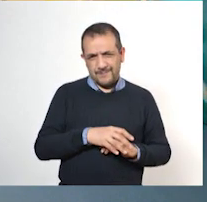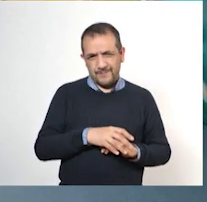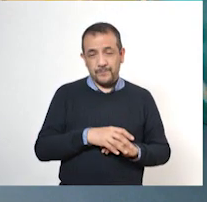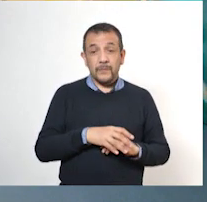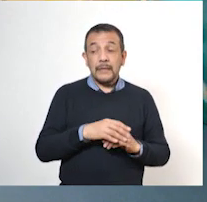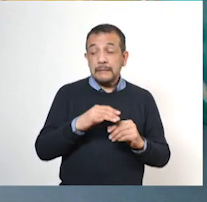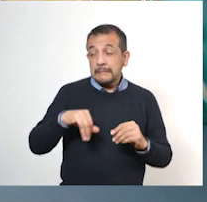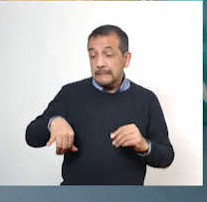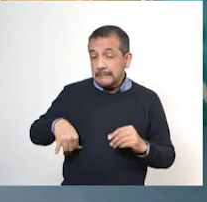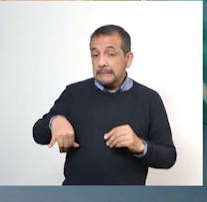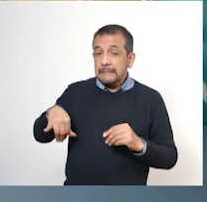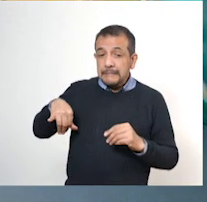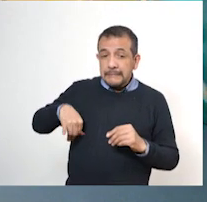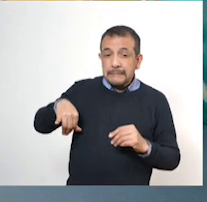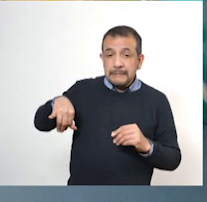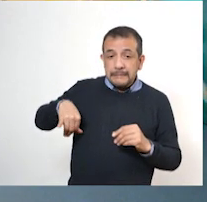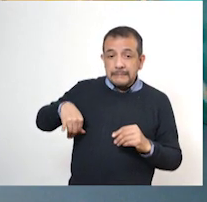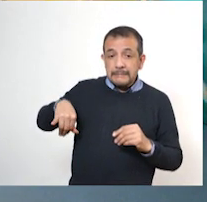Interesante,